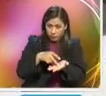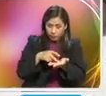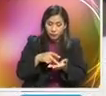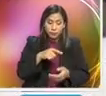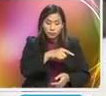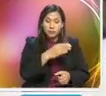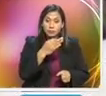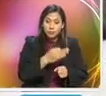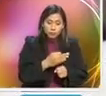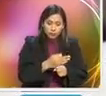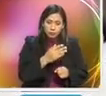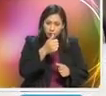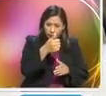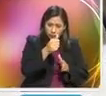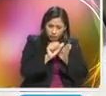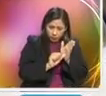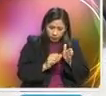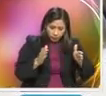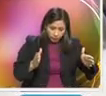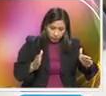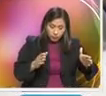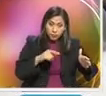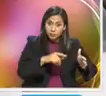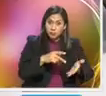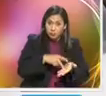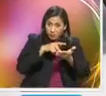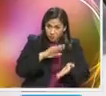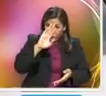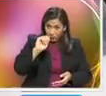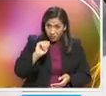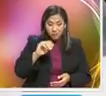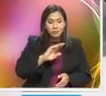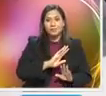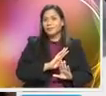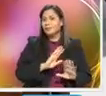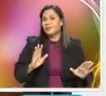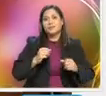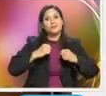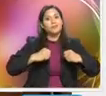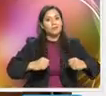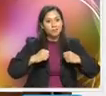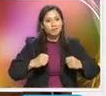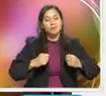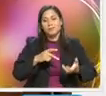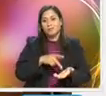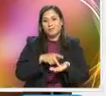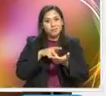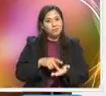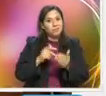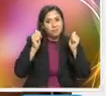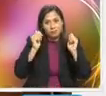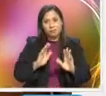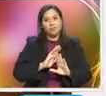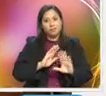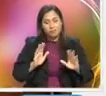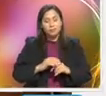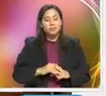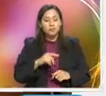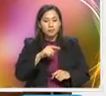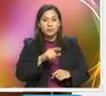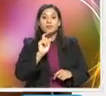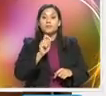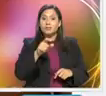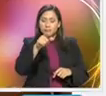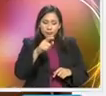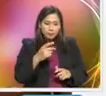ya está pesando, por decir, a los 6 meses 9 kilos, tenemos un grave problema de sobrepeso, ¿sí? En donde tienes que